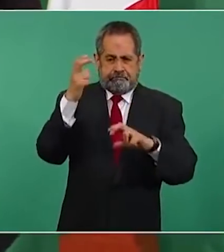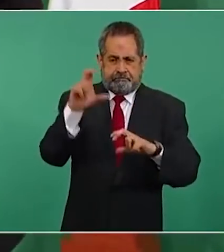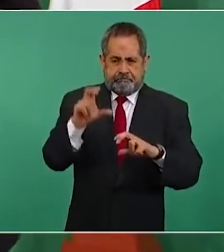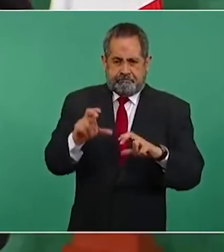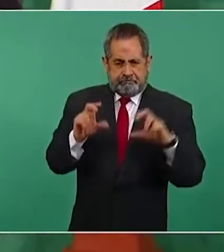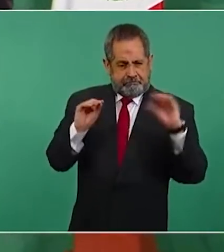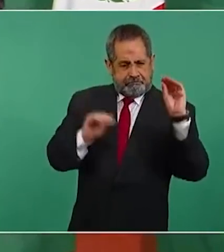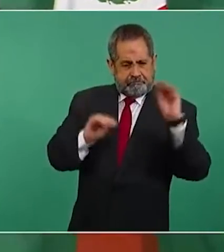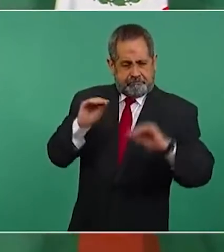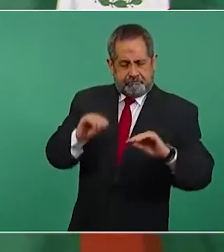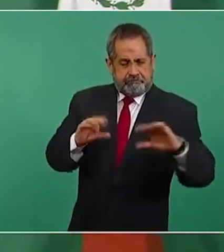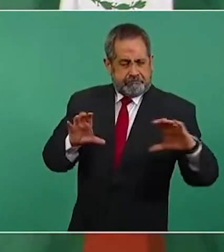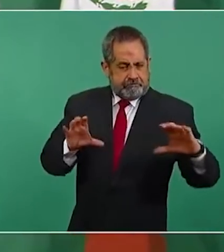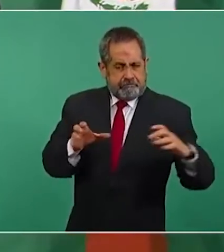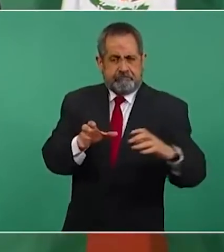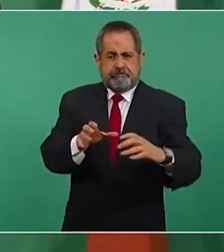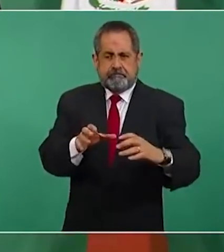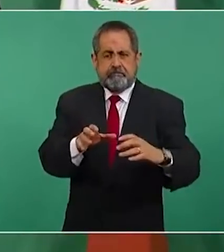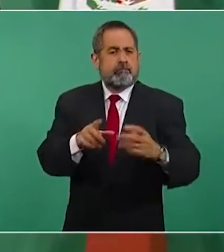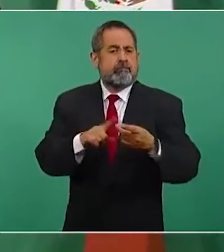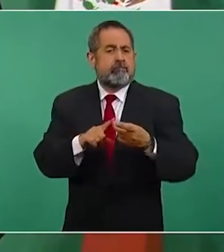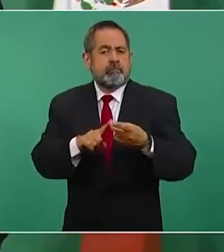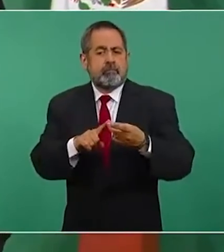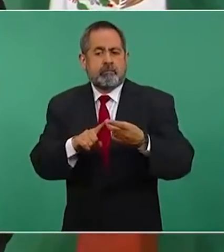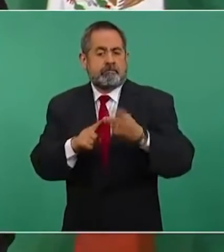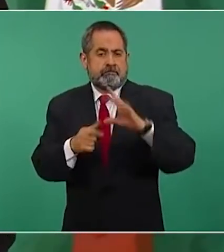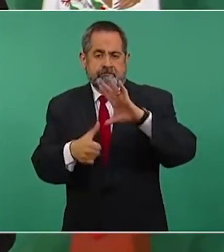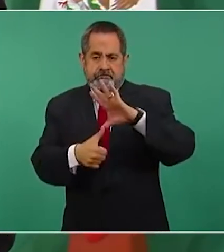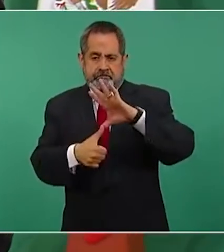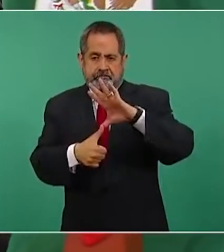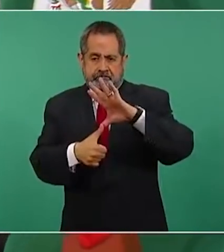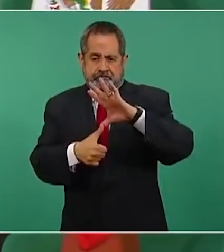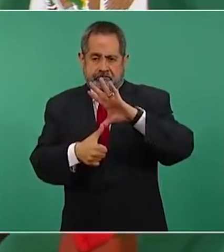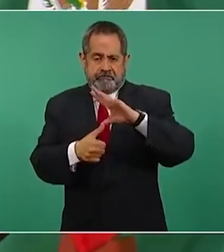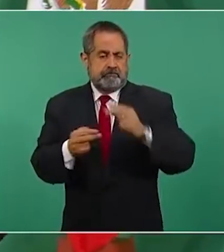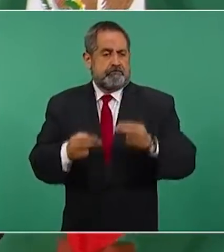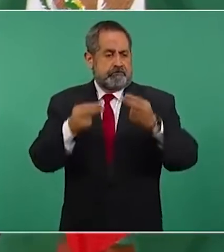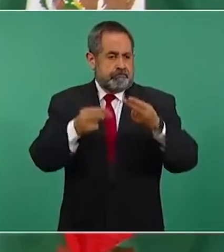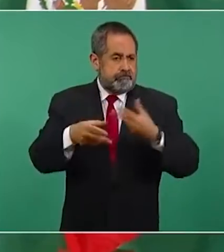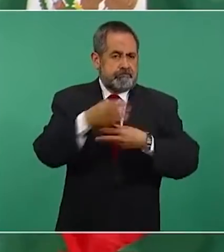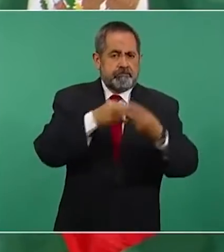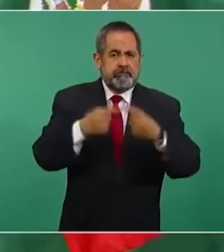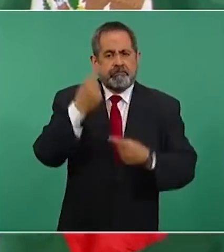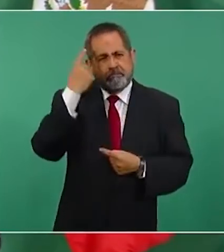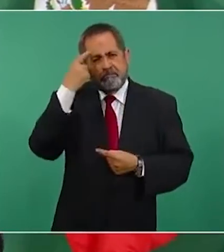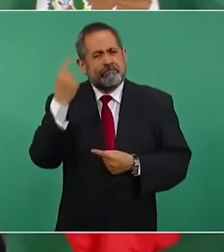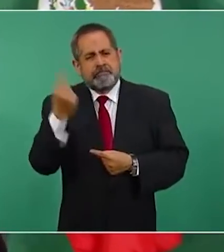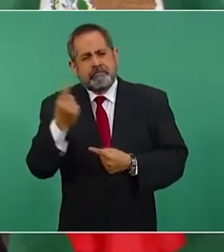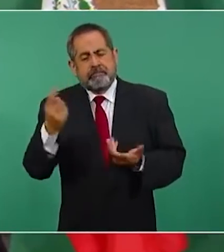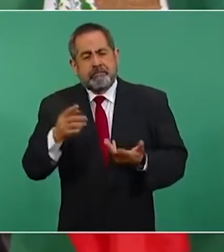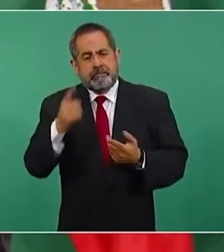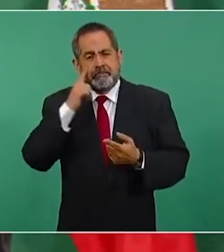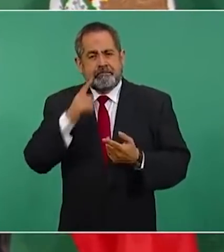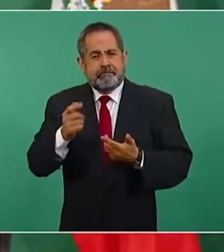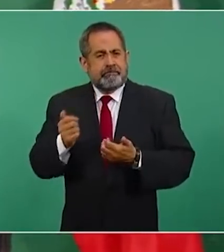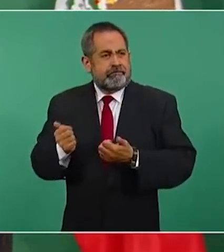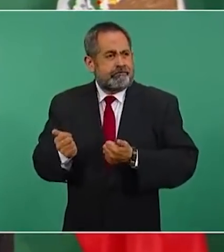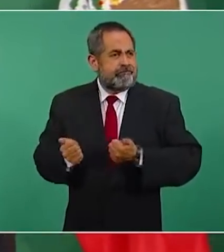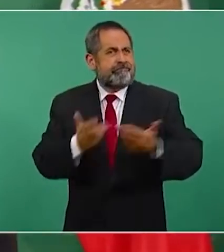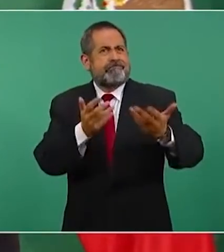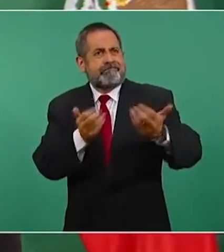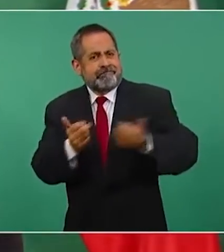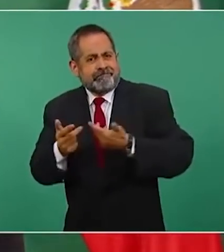productivas en américa del norte para la sustitución de importaciones